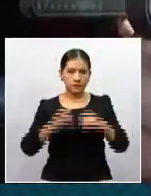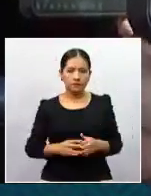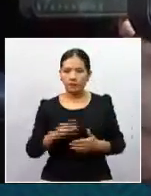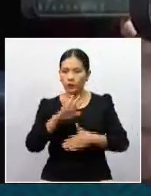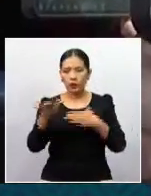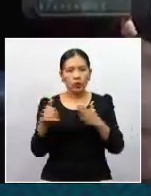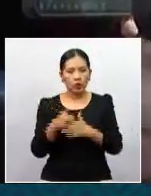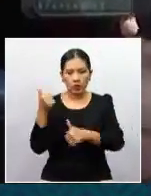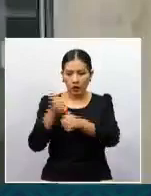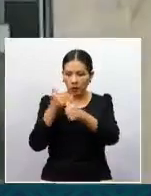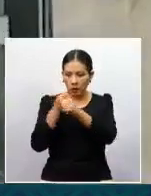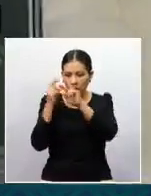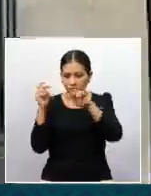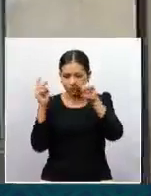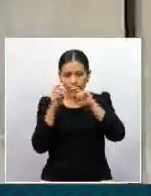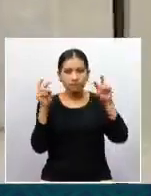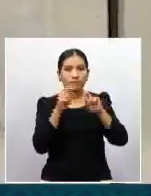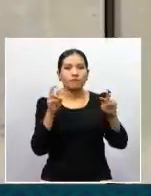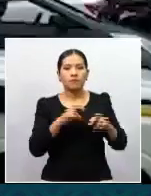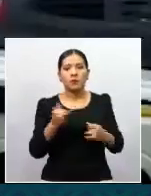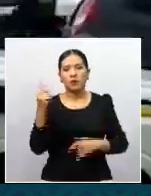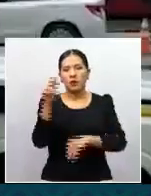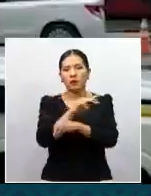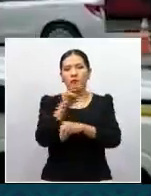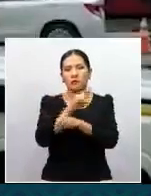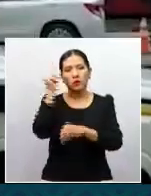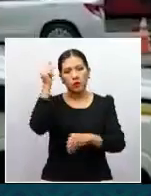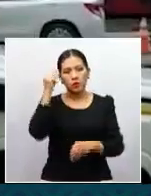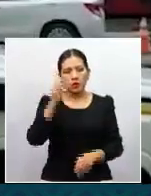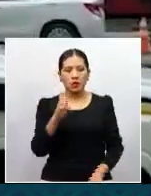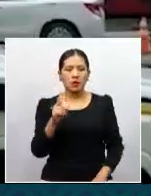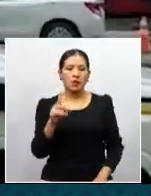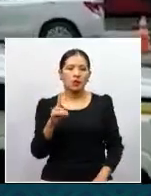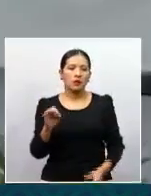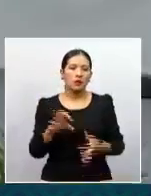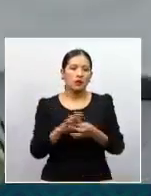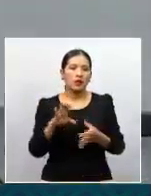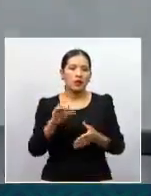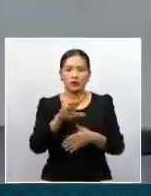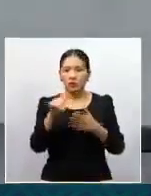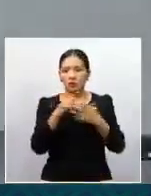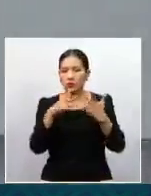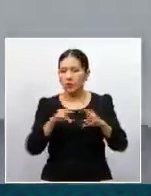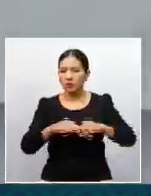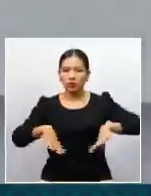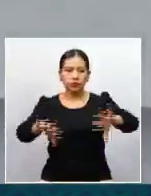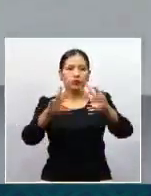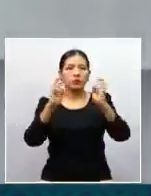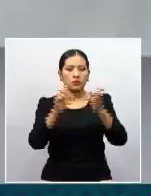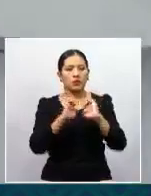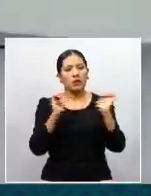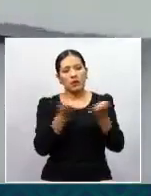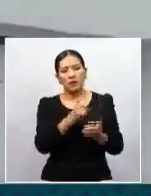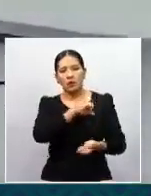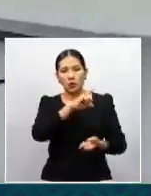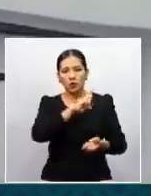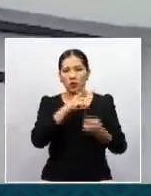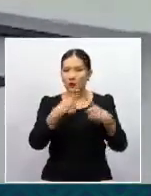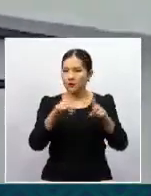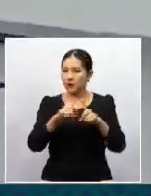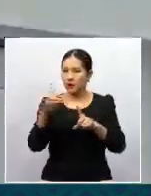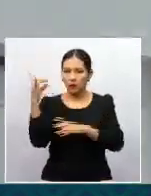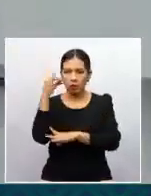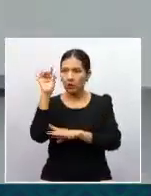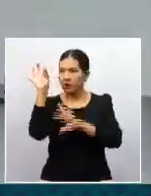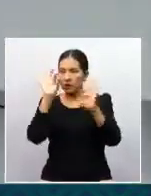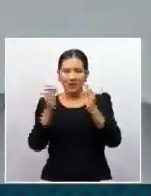siendo analizadas. El ministro de Gobierno, Eduardo del Castillo, además informó sobre el despliegue de equipos policiales de distintos departamentos del país para